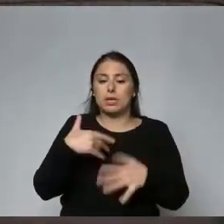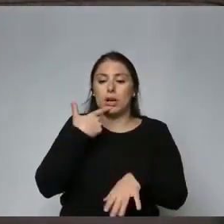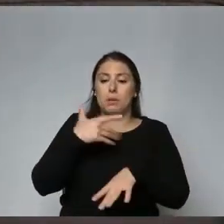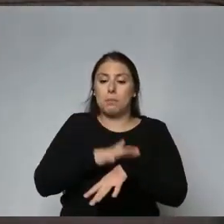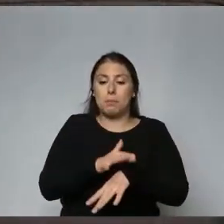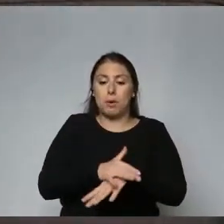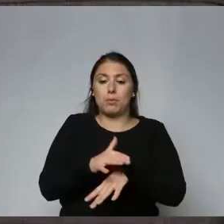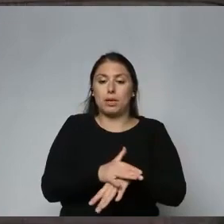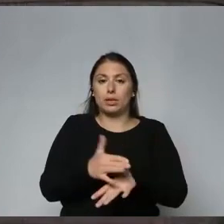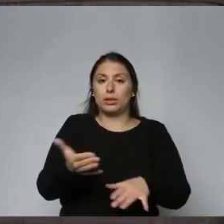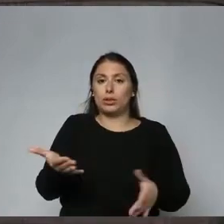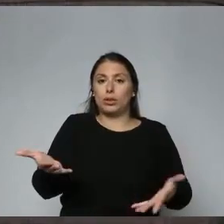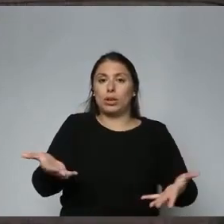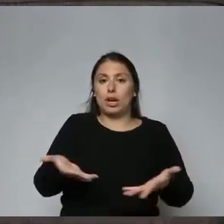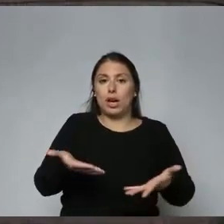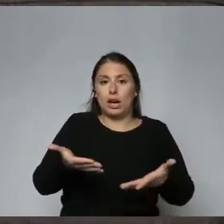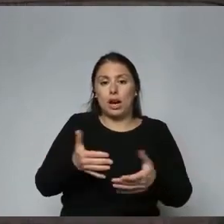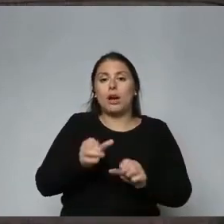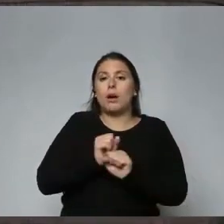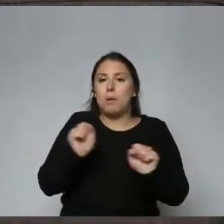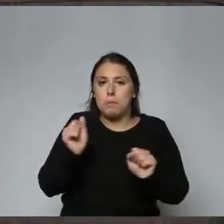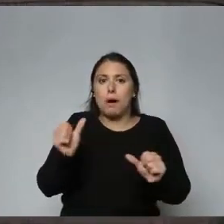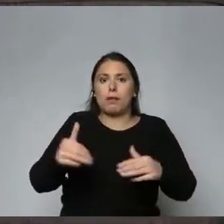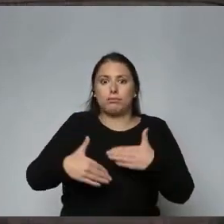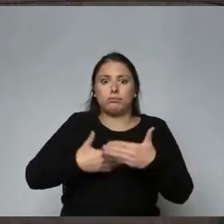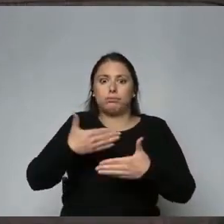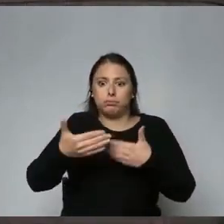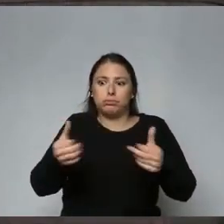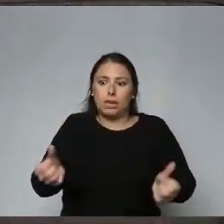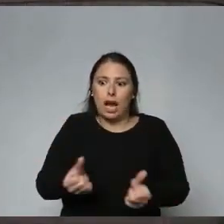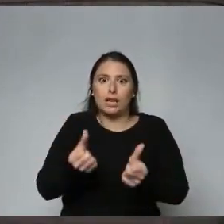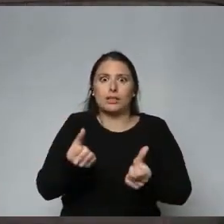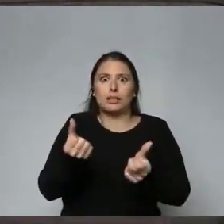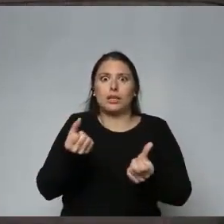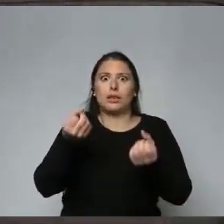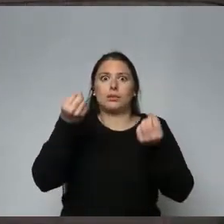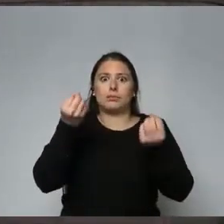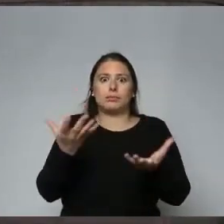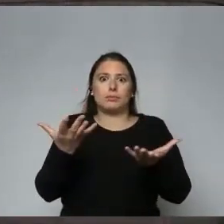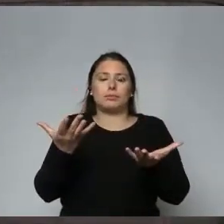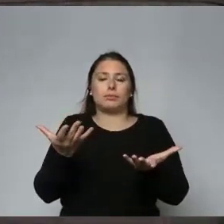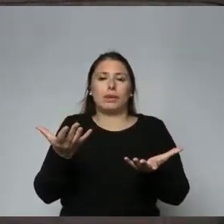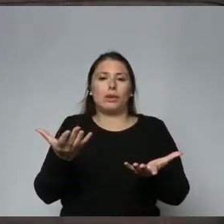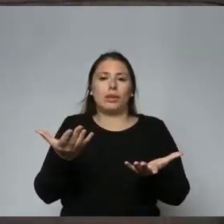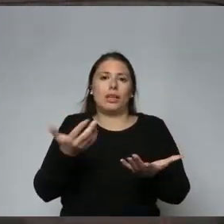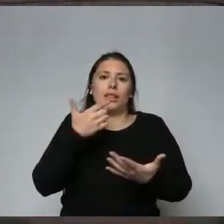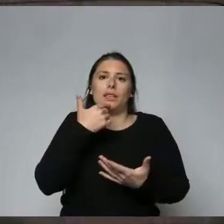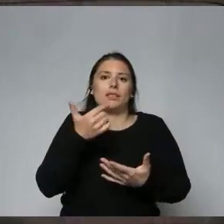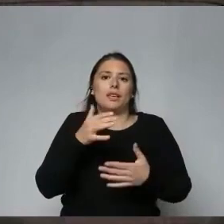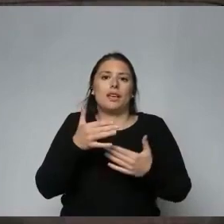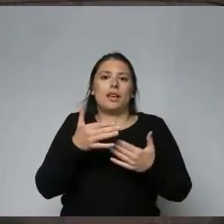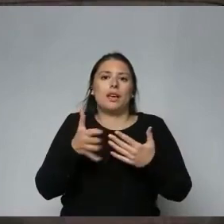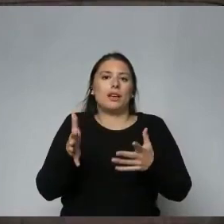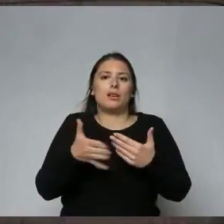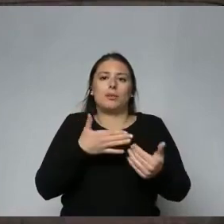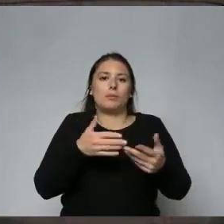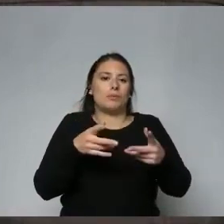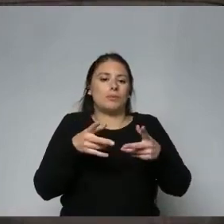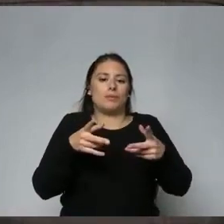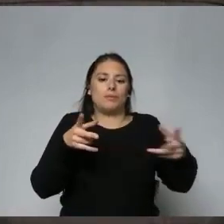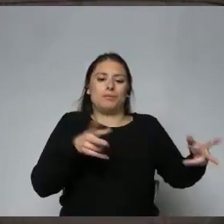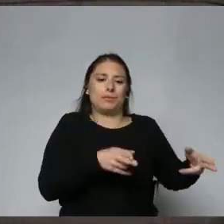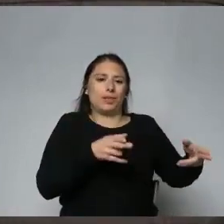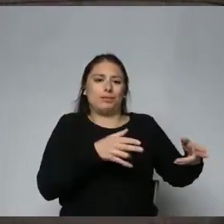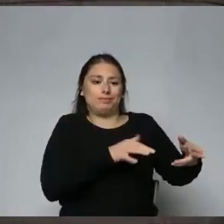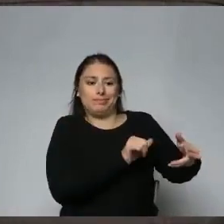momento pudiéndose realizar con la tesis esta de que no corrió el plazo por ese término.